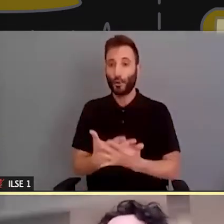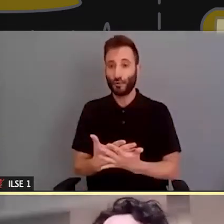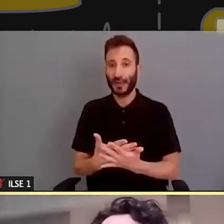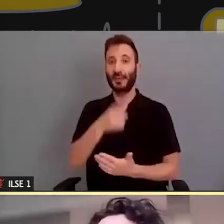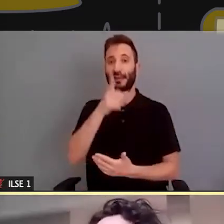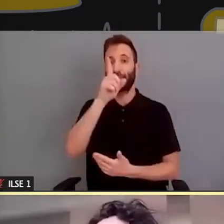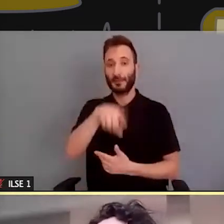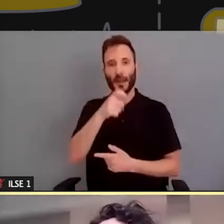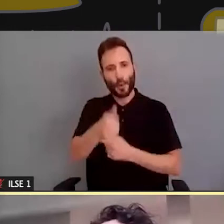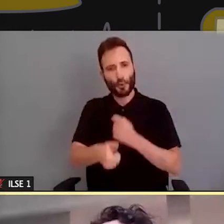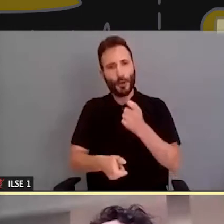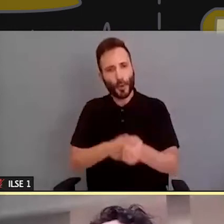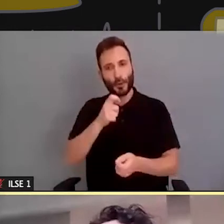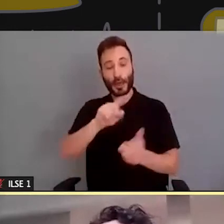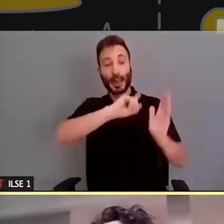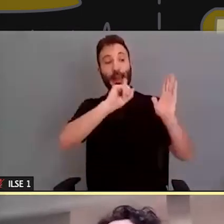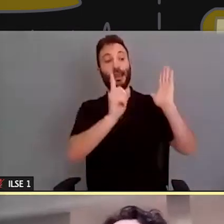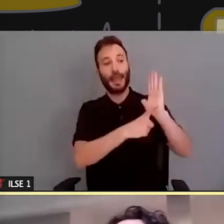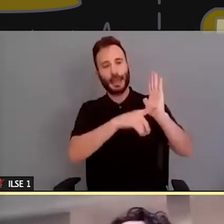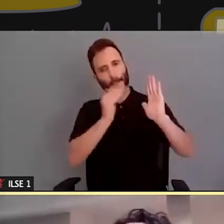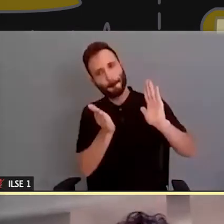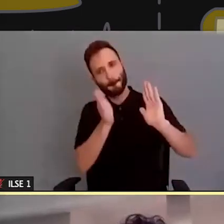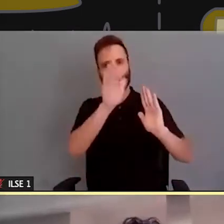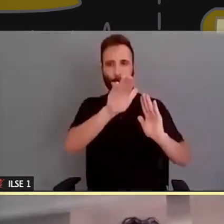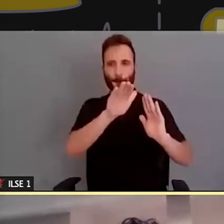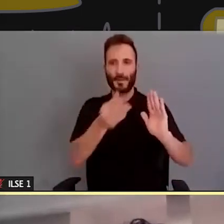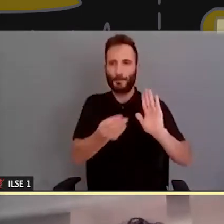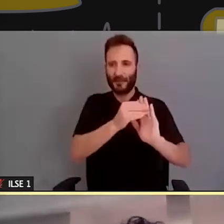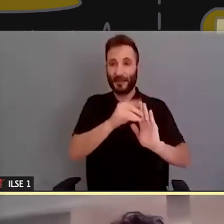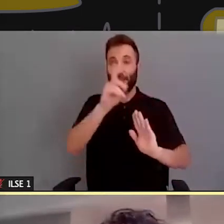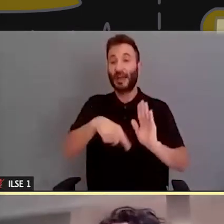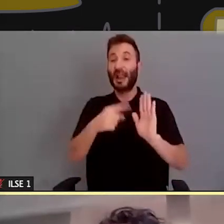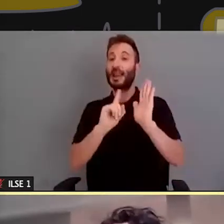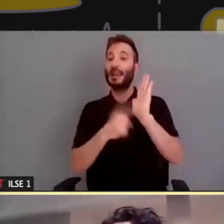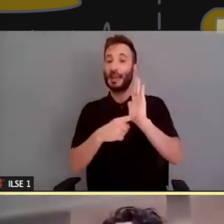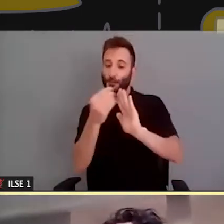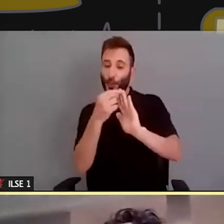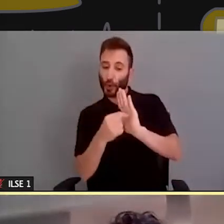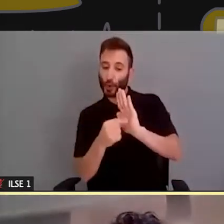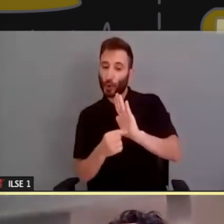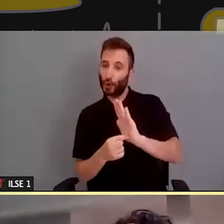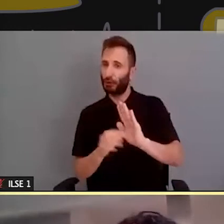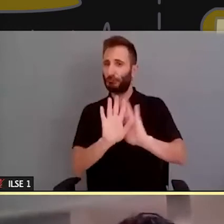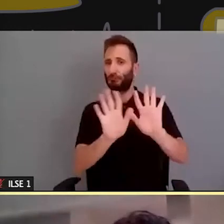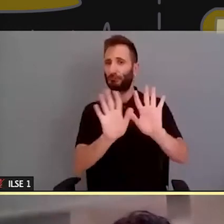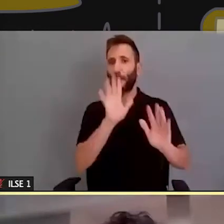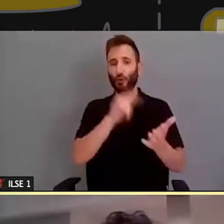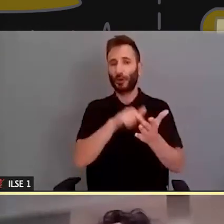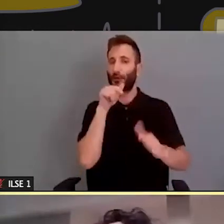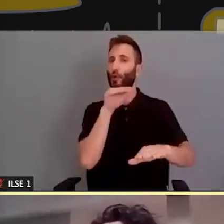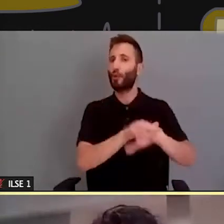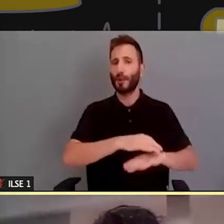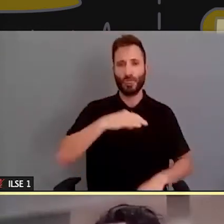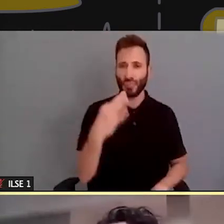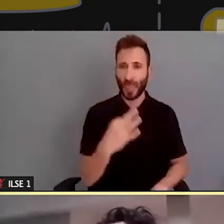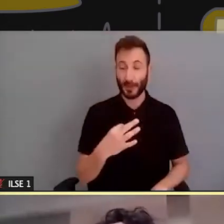un pasito más allá de la legislación. No recogemos los criterios legales, esos ya hay que cumplirlos sí o sí, aunque a veces no se cumplan,